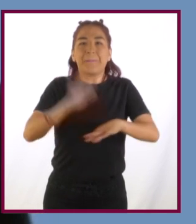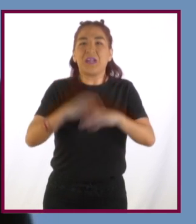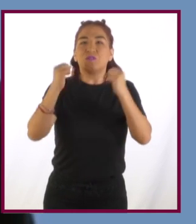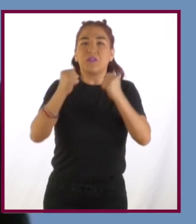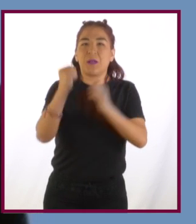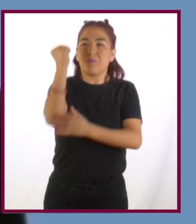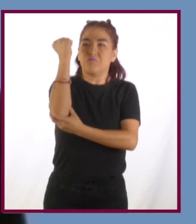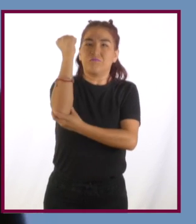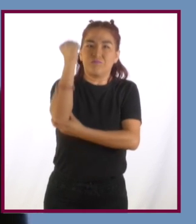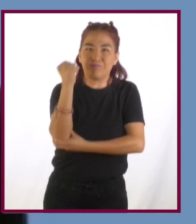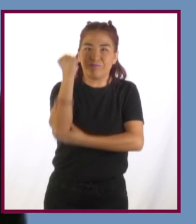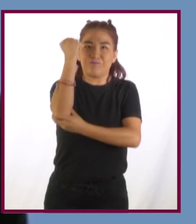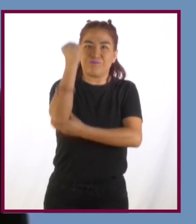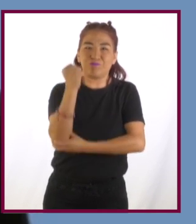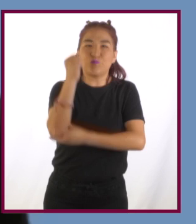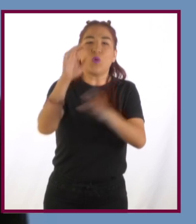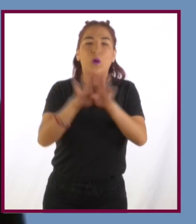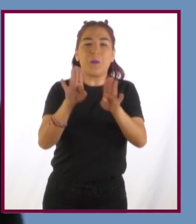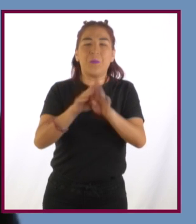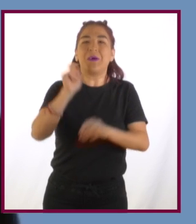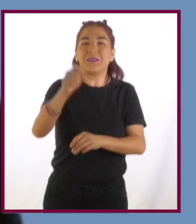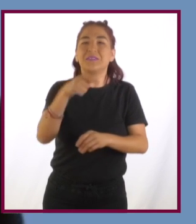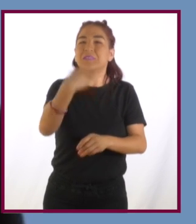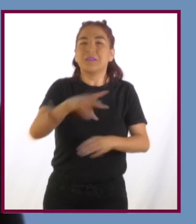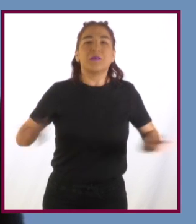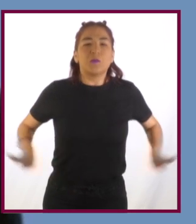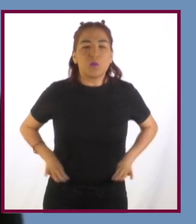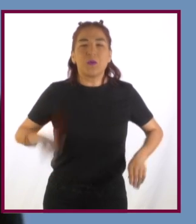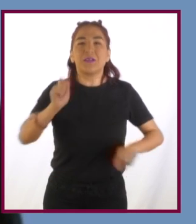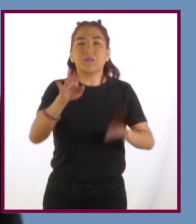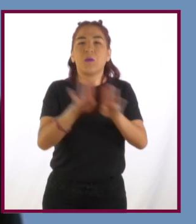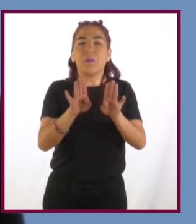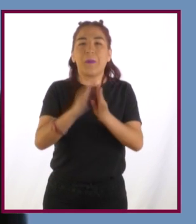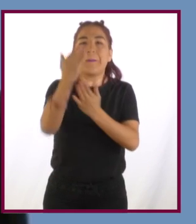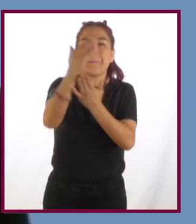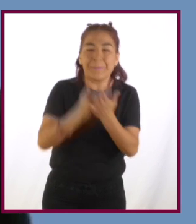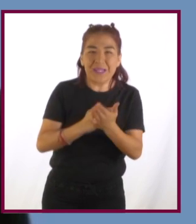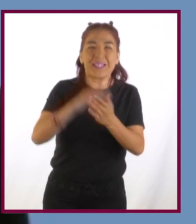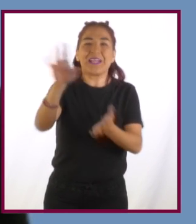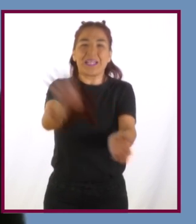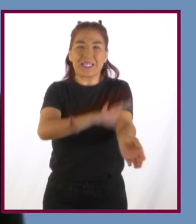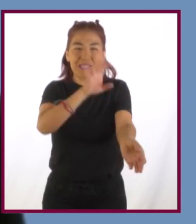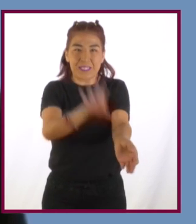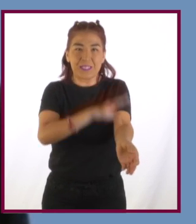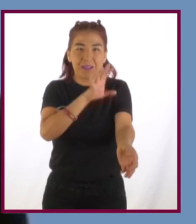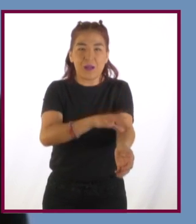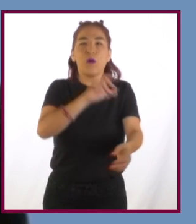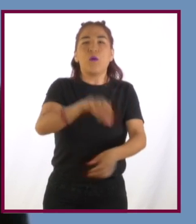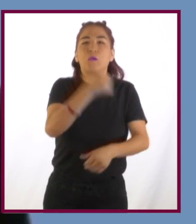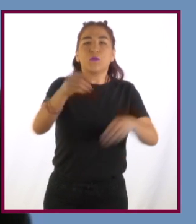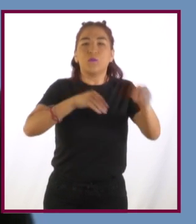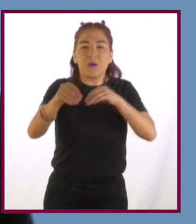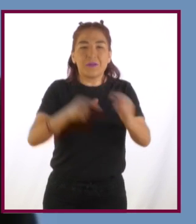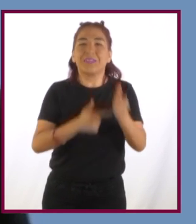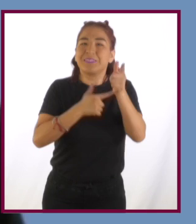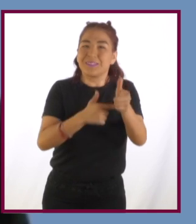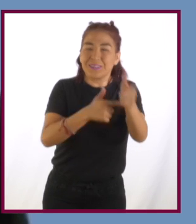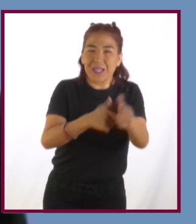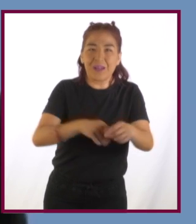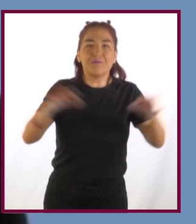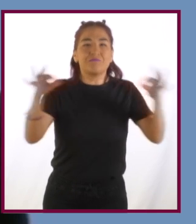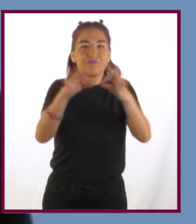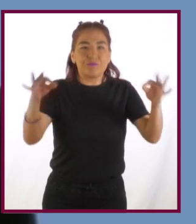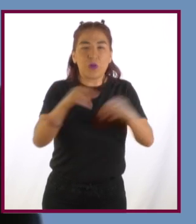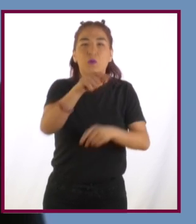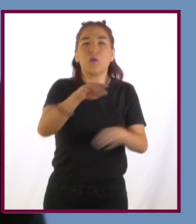como constantes de amortiguamiento, que bueno, ese es otro asunto que básicamente lo que hacen es disipar energía. Pero en todos lados vemos la elasticidad,